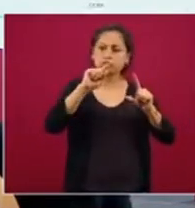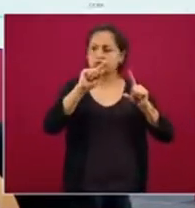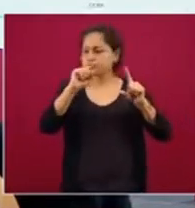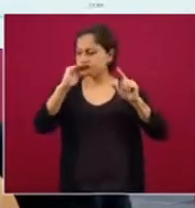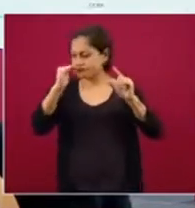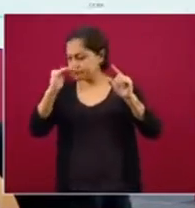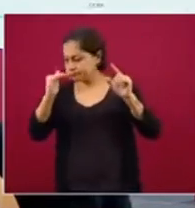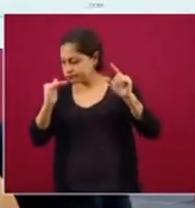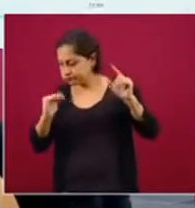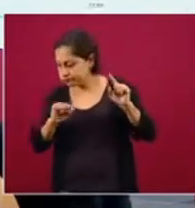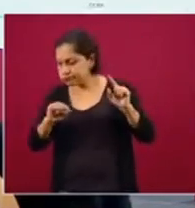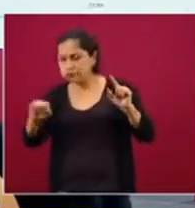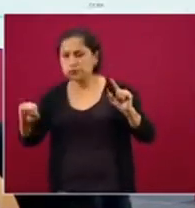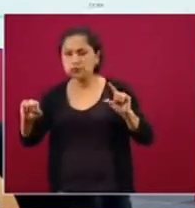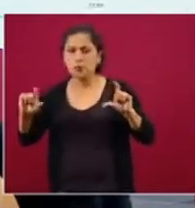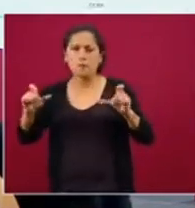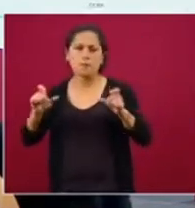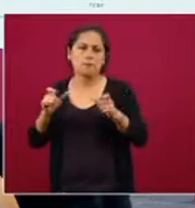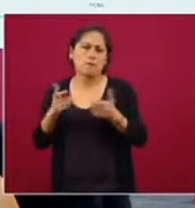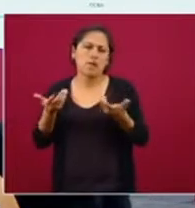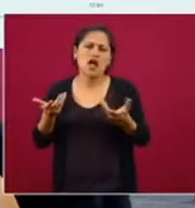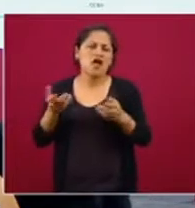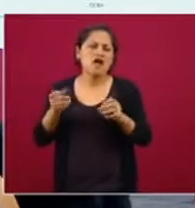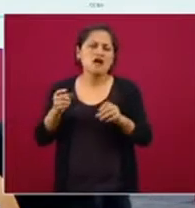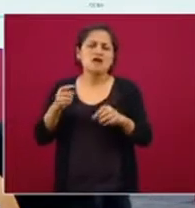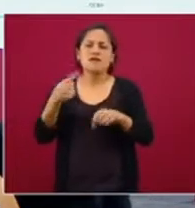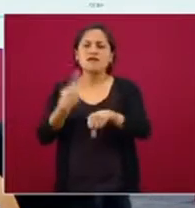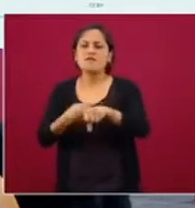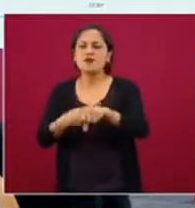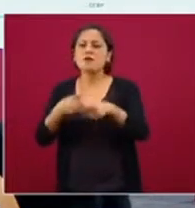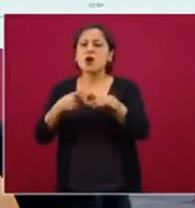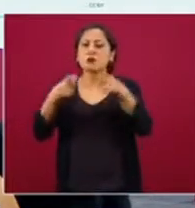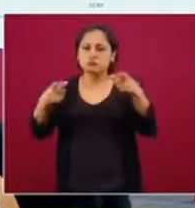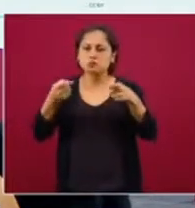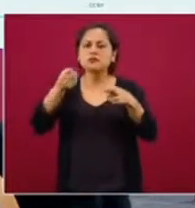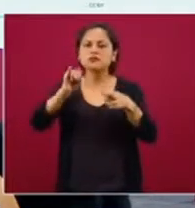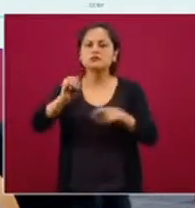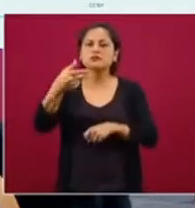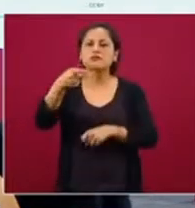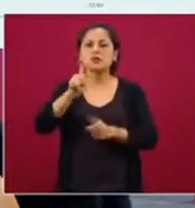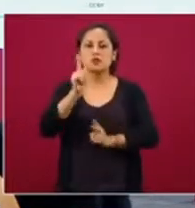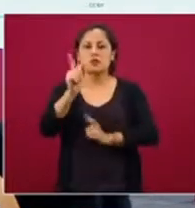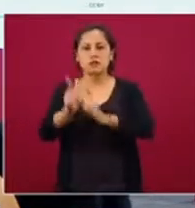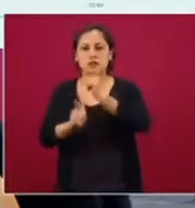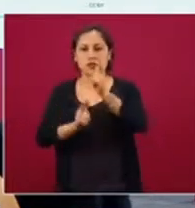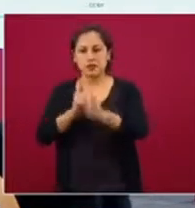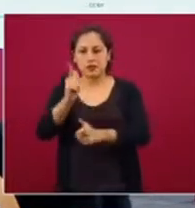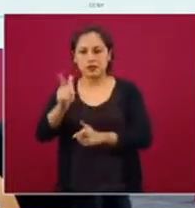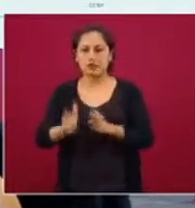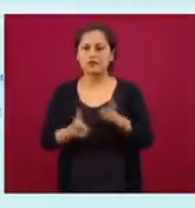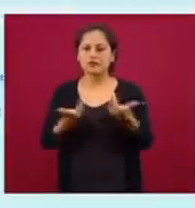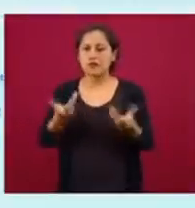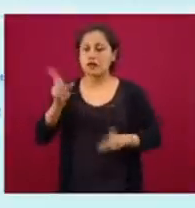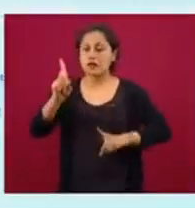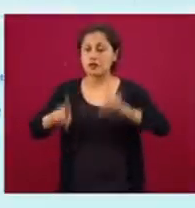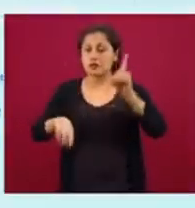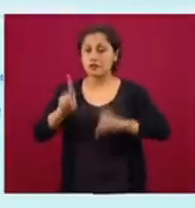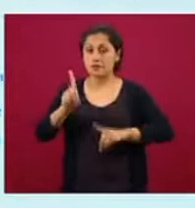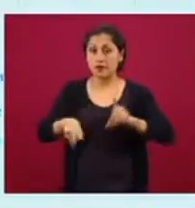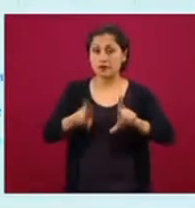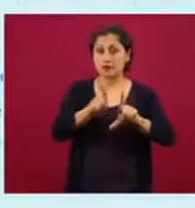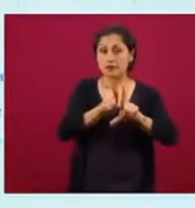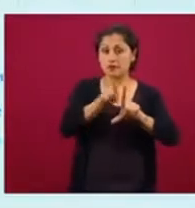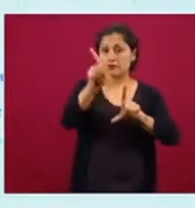medida en que en lugar de estar con esta inclinación, empieza a estar con esta inclinación, o con esta inclinación, o con esta